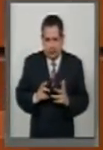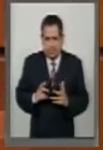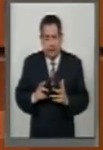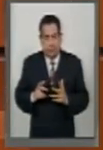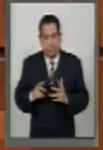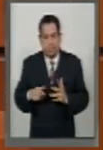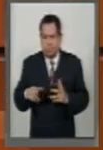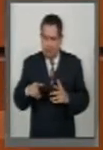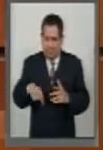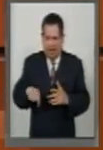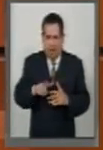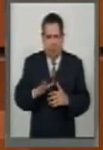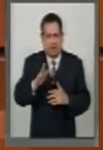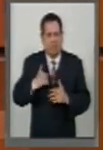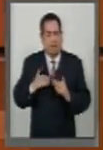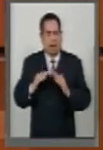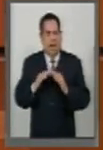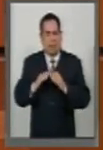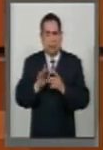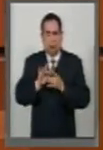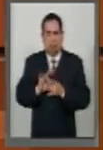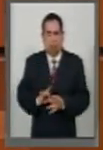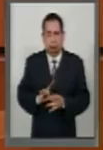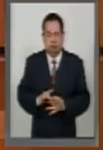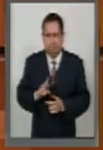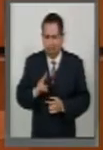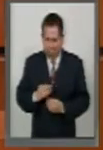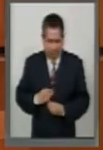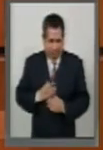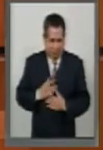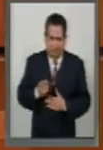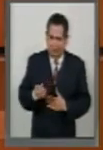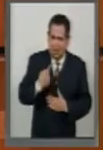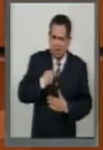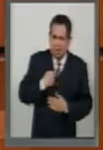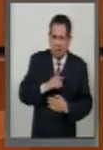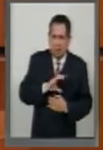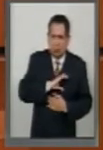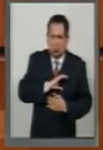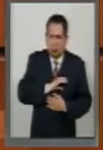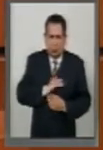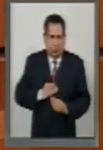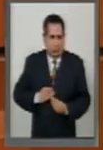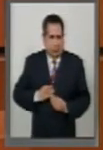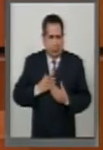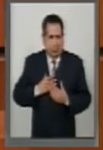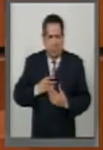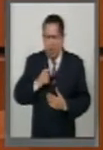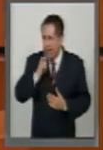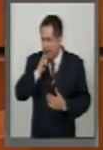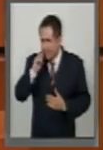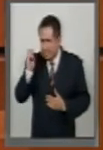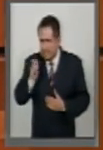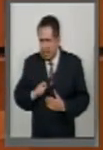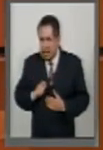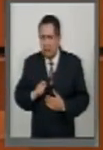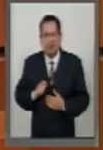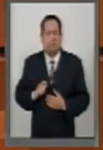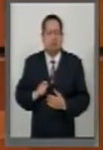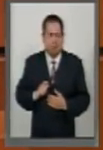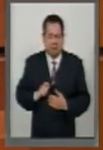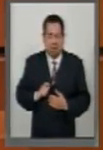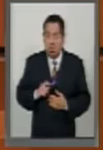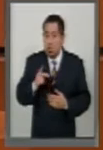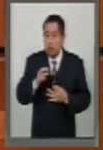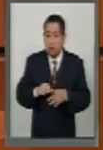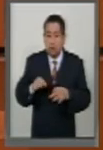de un hogar. Porque aquí lo que he recibido es cariño y amistad, pero sobre